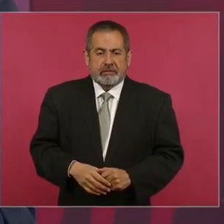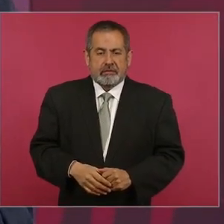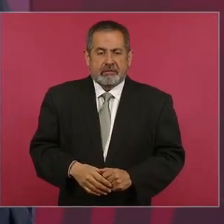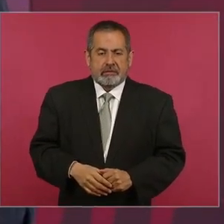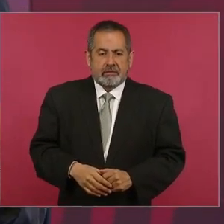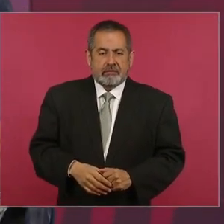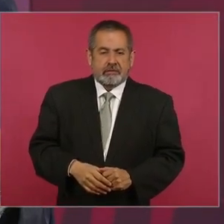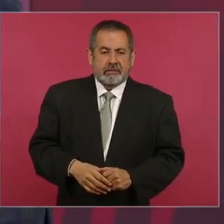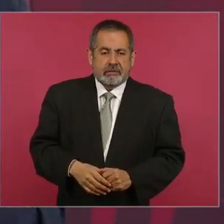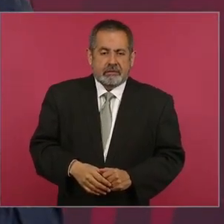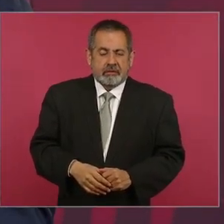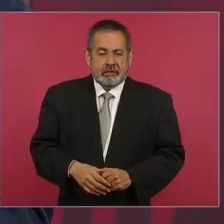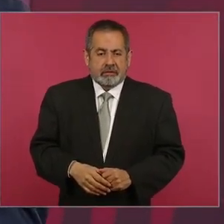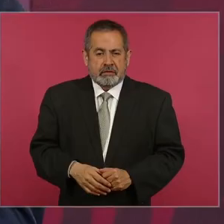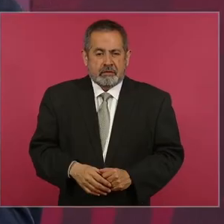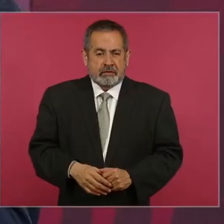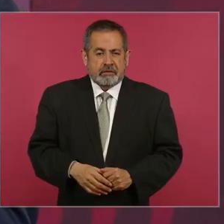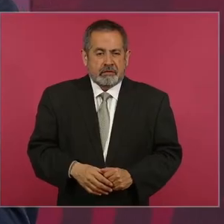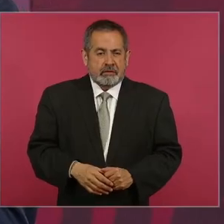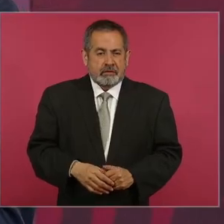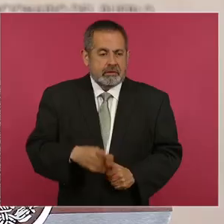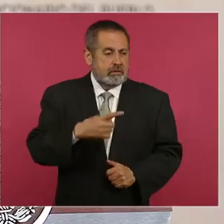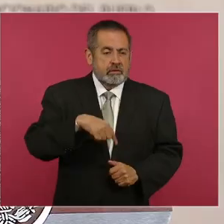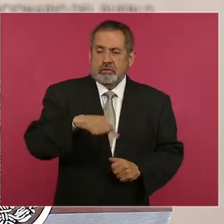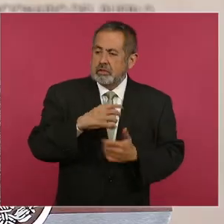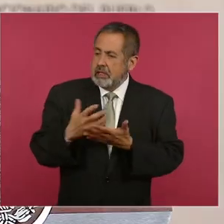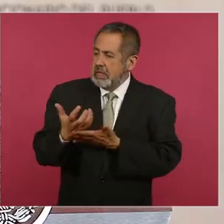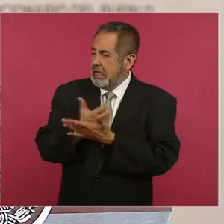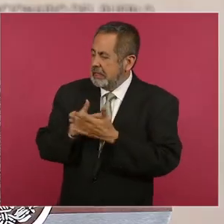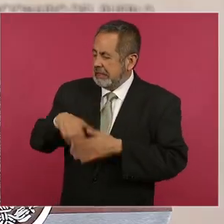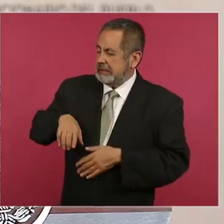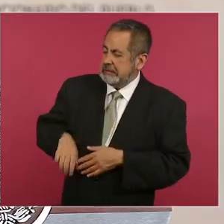Si no nos toca nada a nosotros,